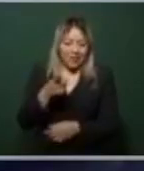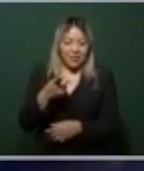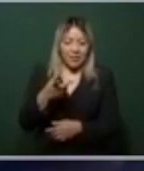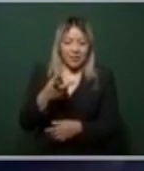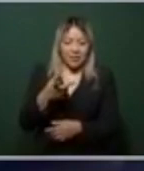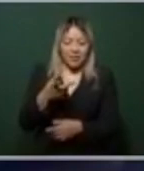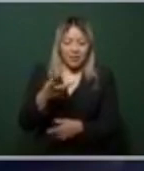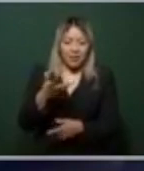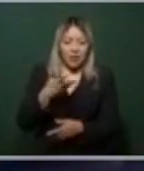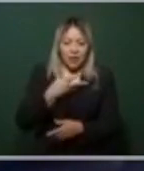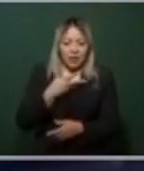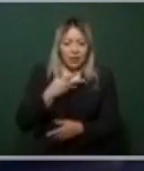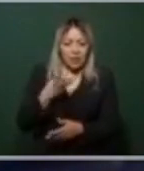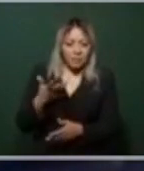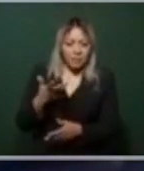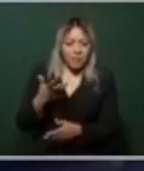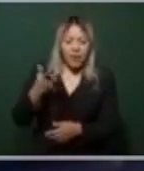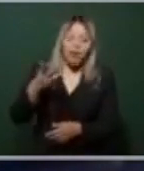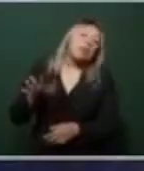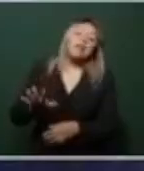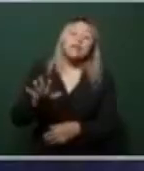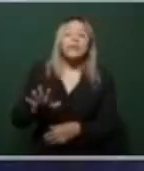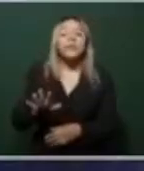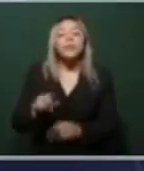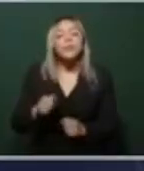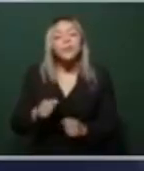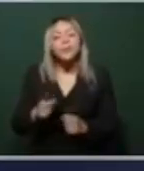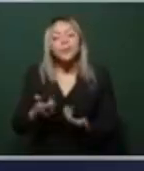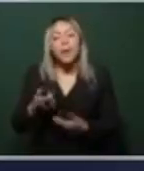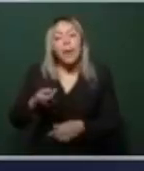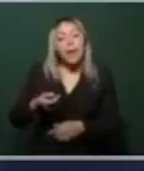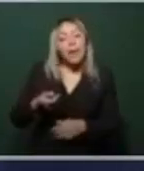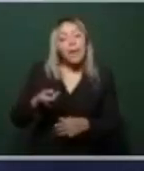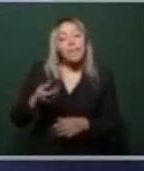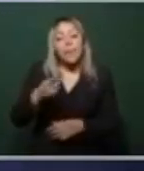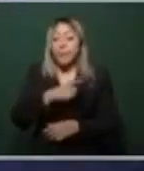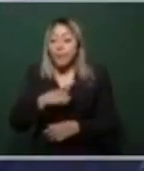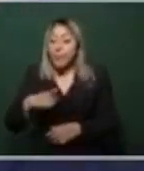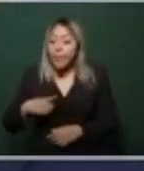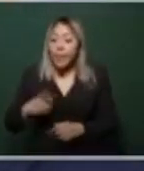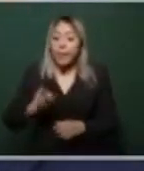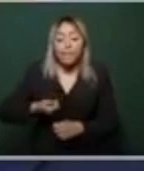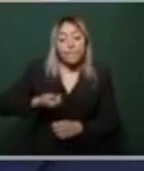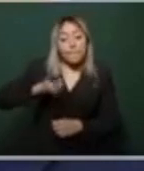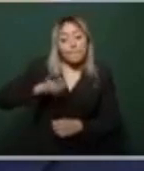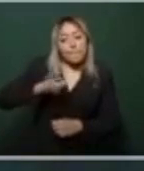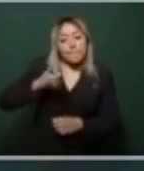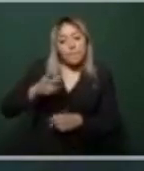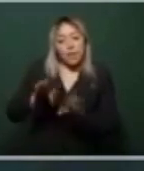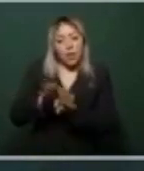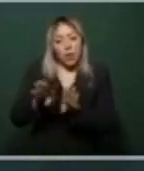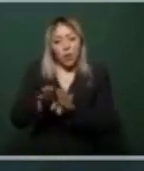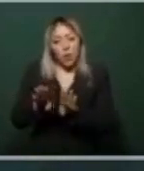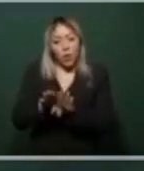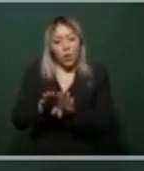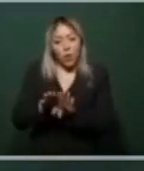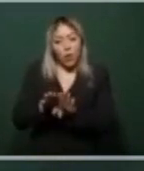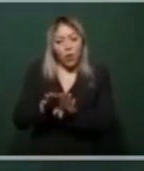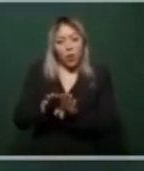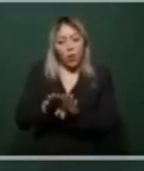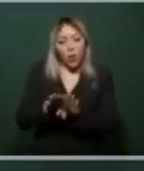nosotros tenemos primero el compromiso de